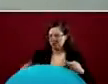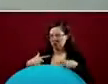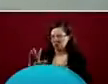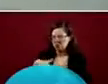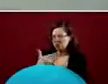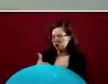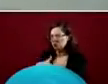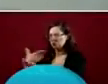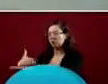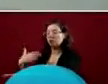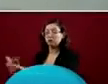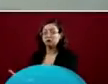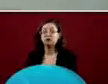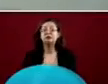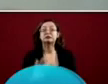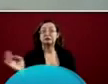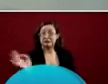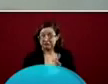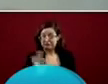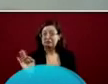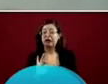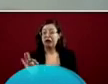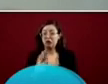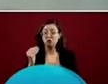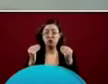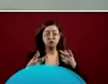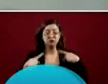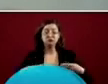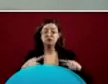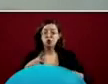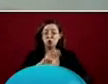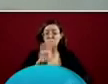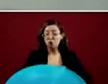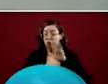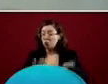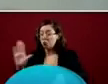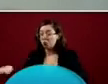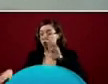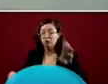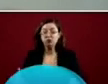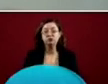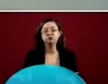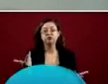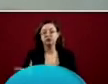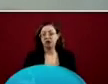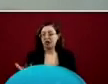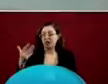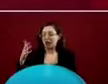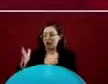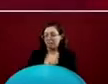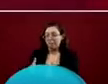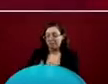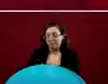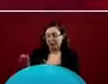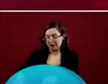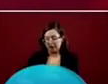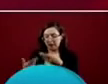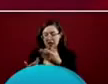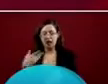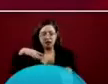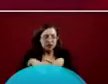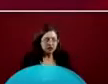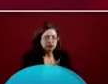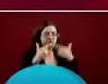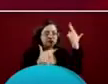de pérdida de vidas al generalizarse las agresiones, la falta de orden de cateo se tradujo en la decisión